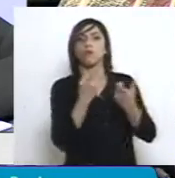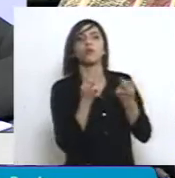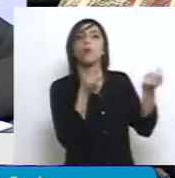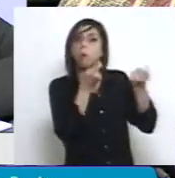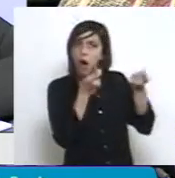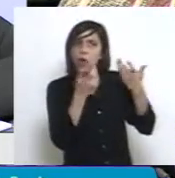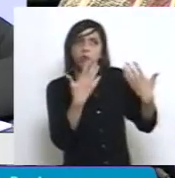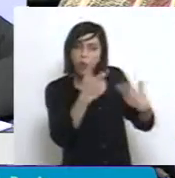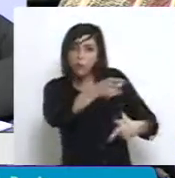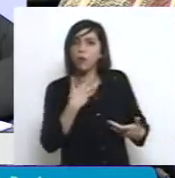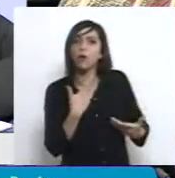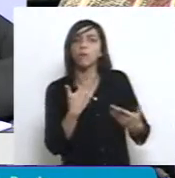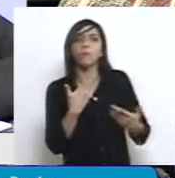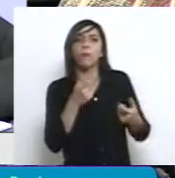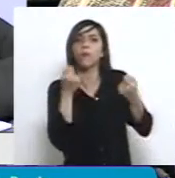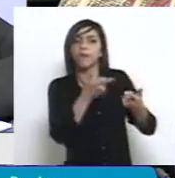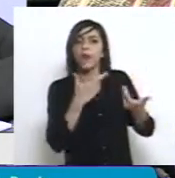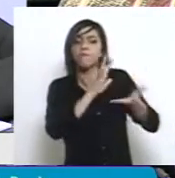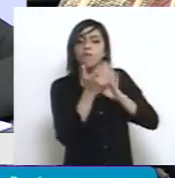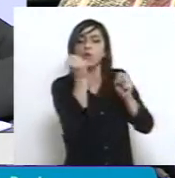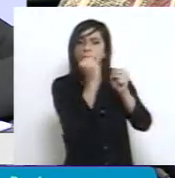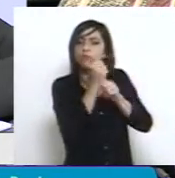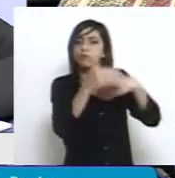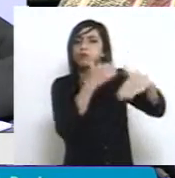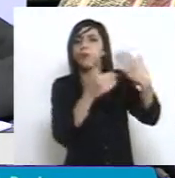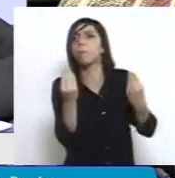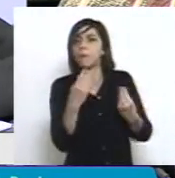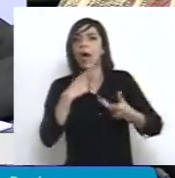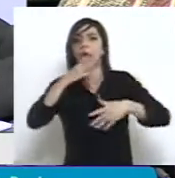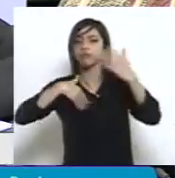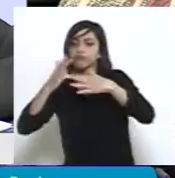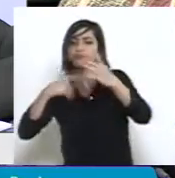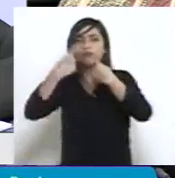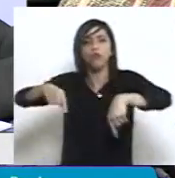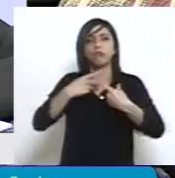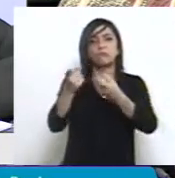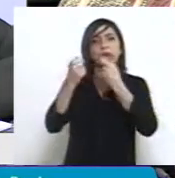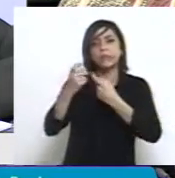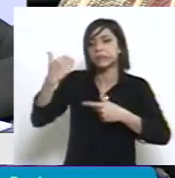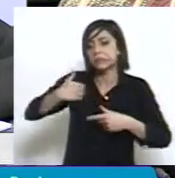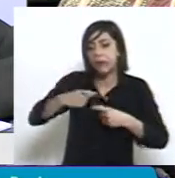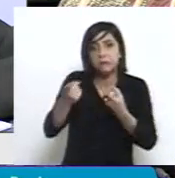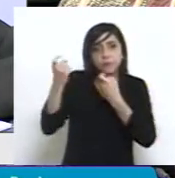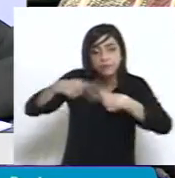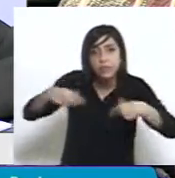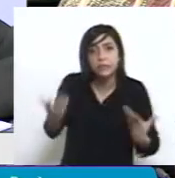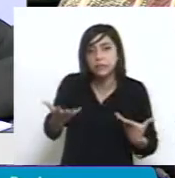del presupuesto para readecuar obras en función de necesidades de